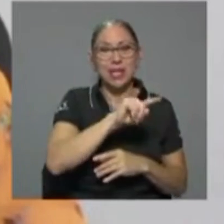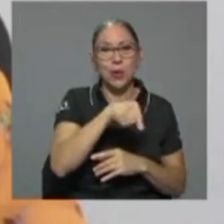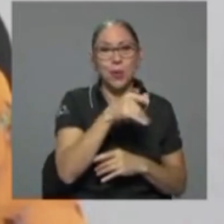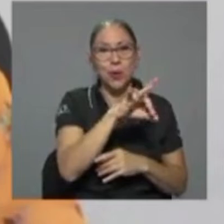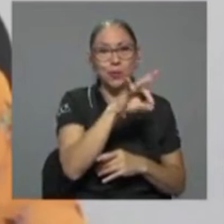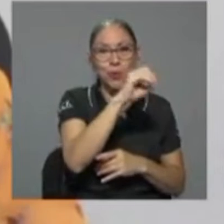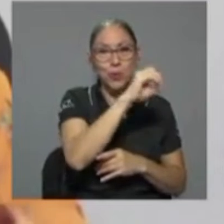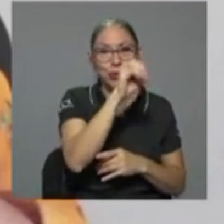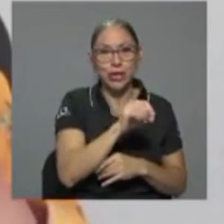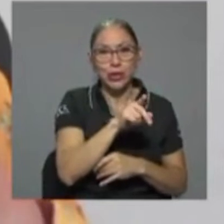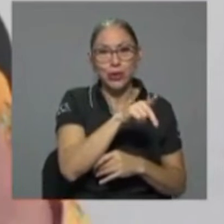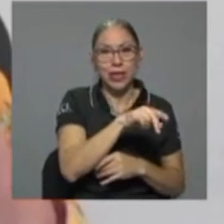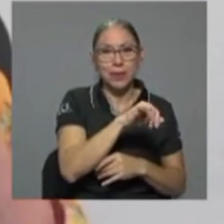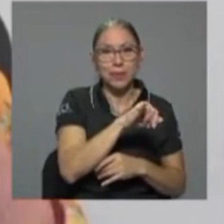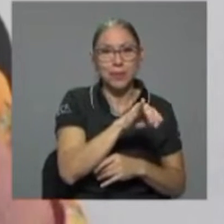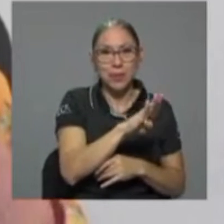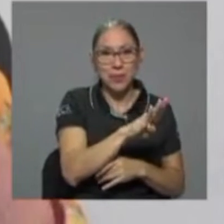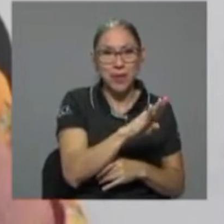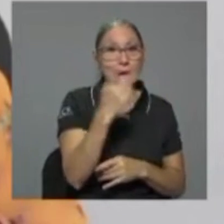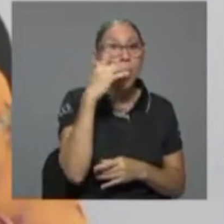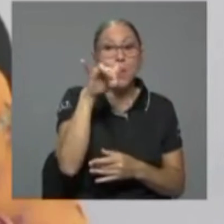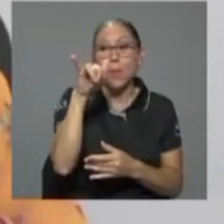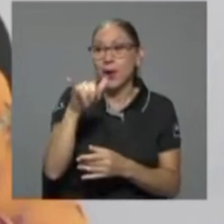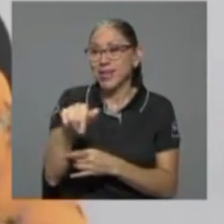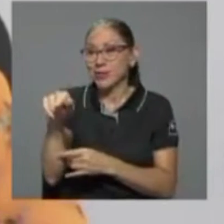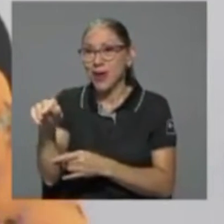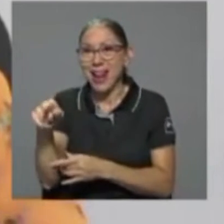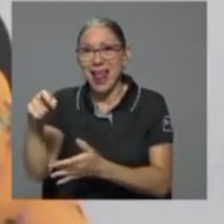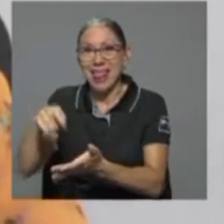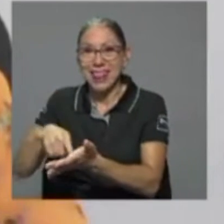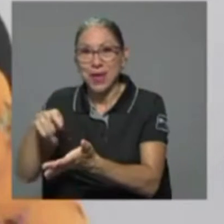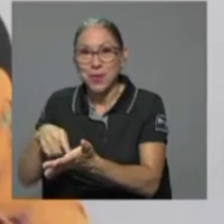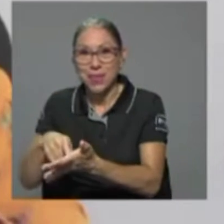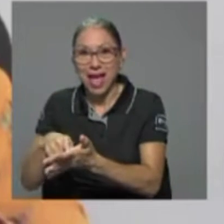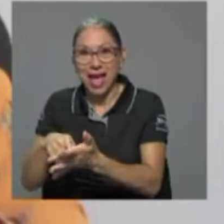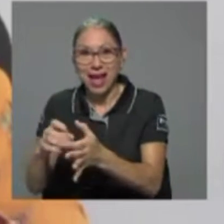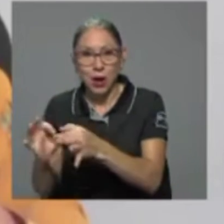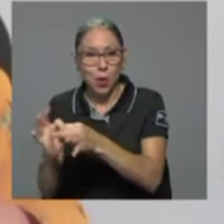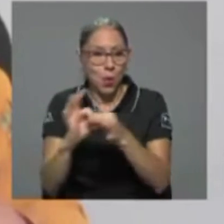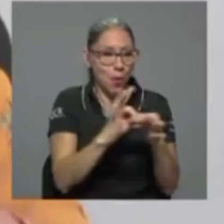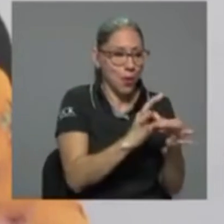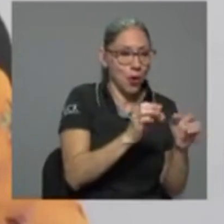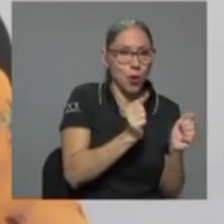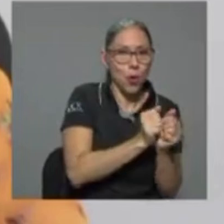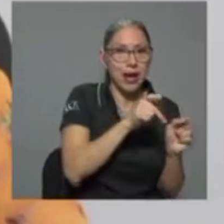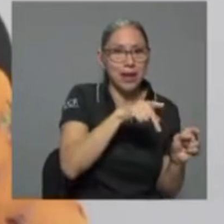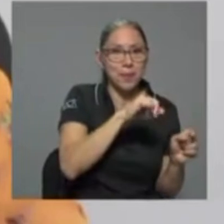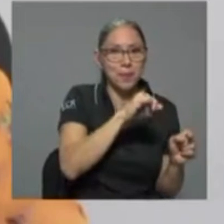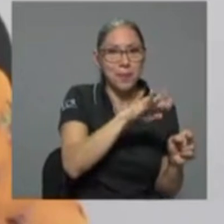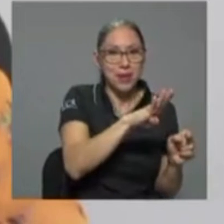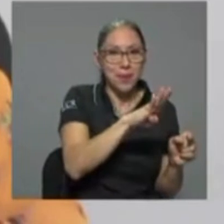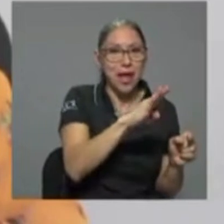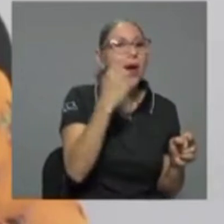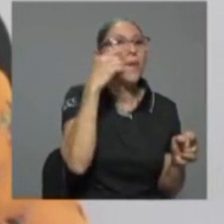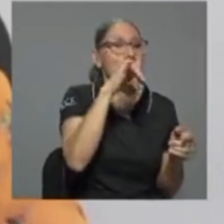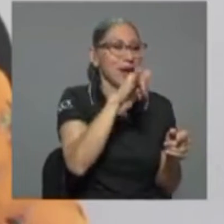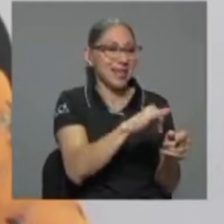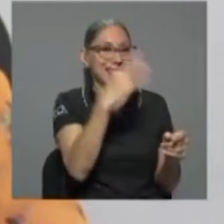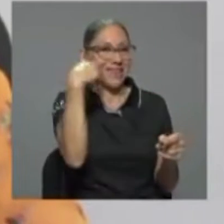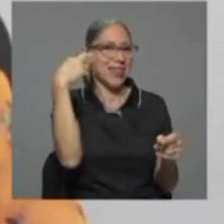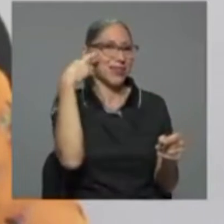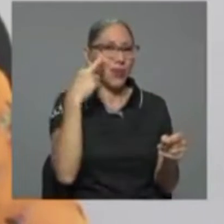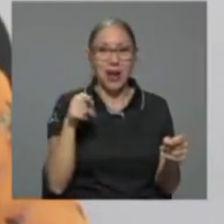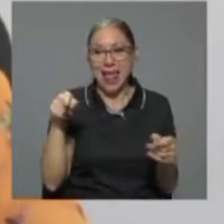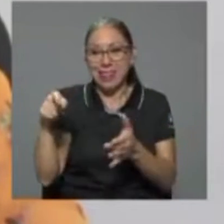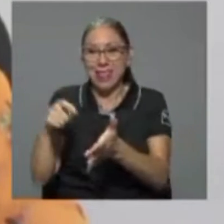7,8% del PIB, y por eso es que la deuda en términos del PIB no crece tanto. No obstante, esta